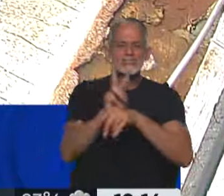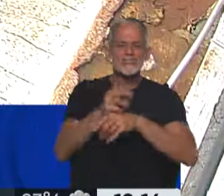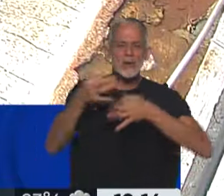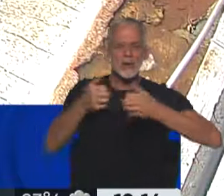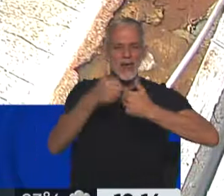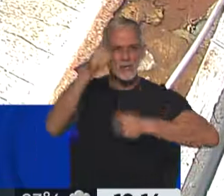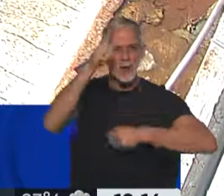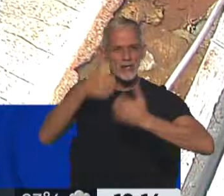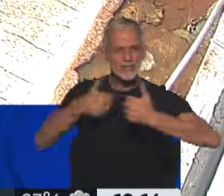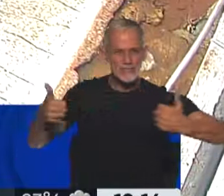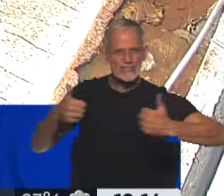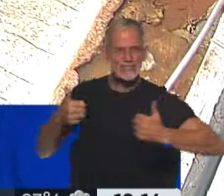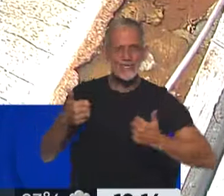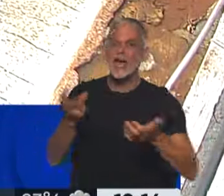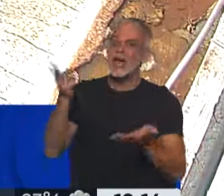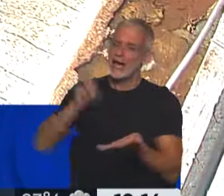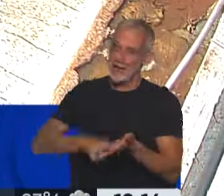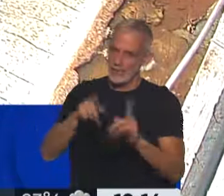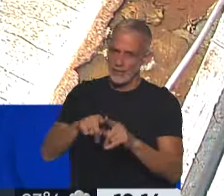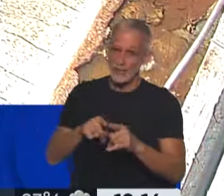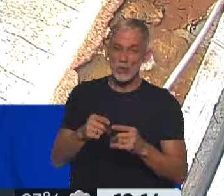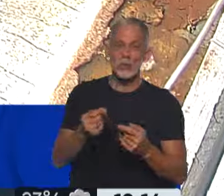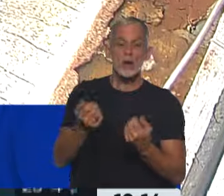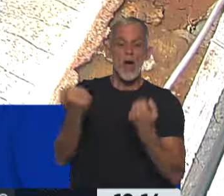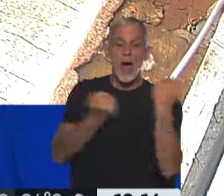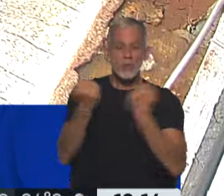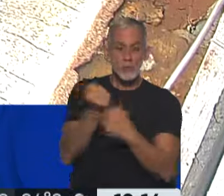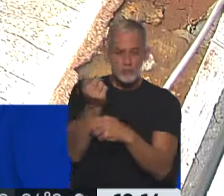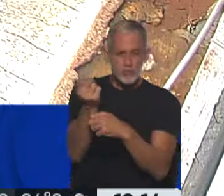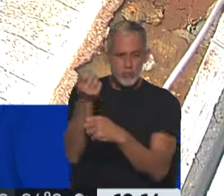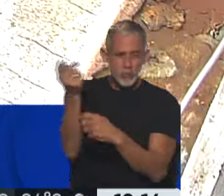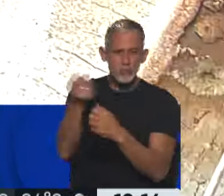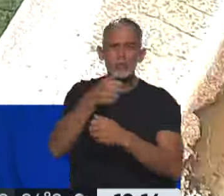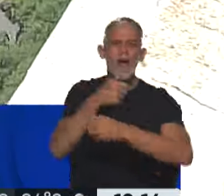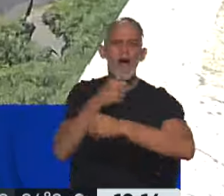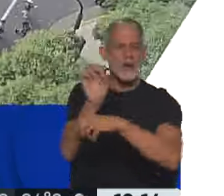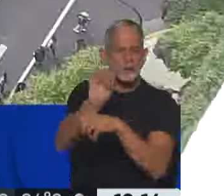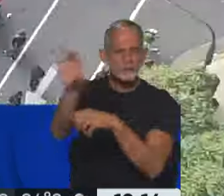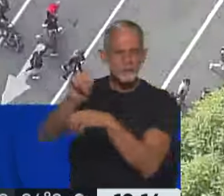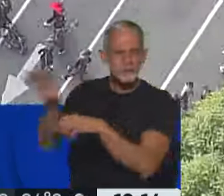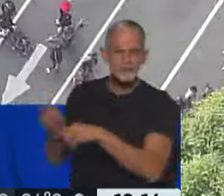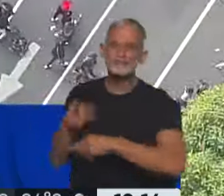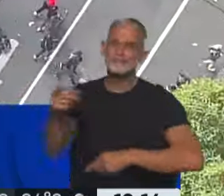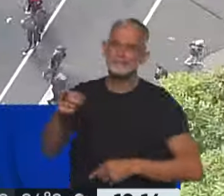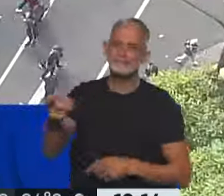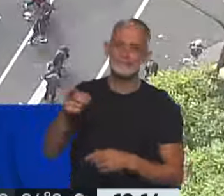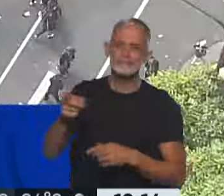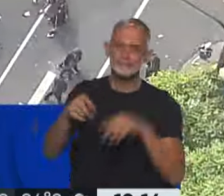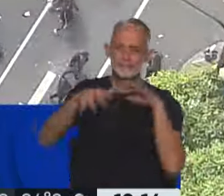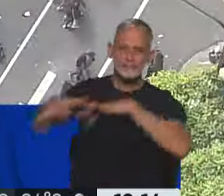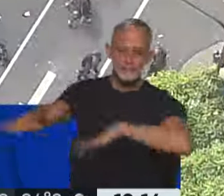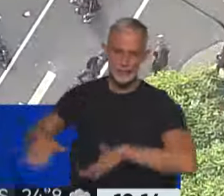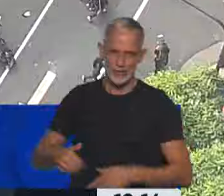de parte de la policía, reiteramos, que avanza y reprime justamente el lugar donde estaban ubicados los